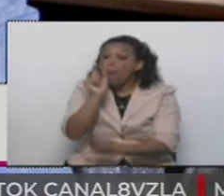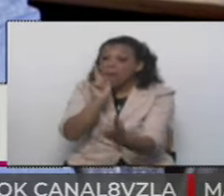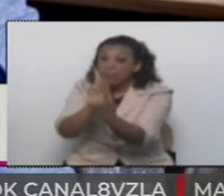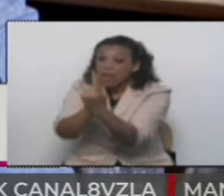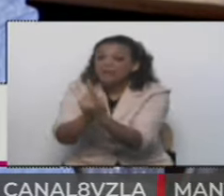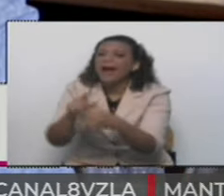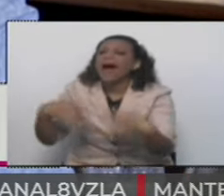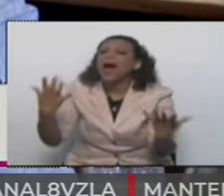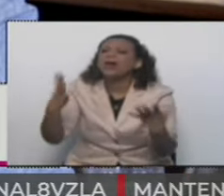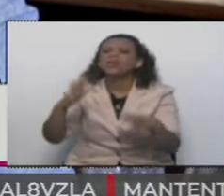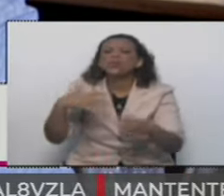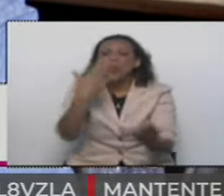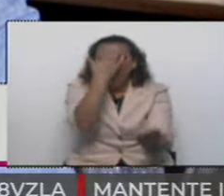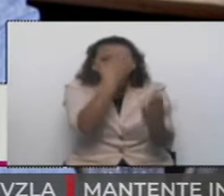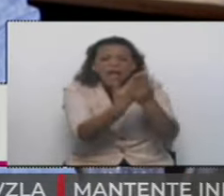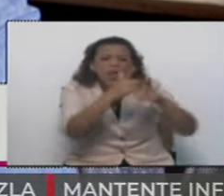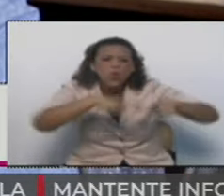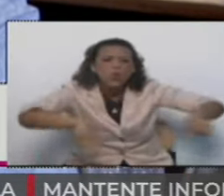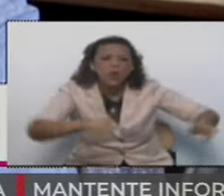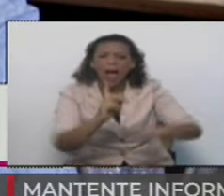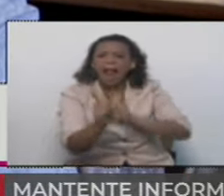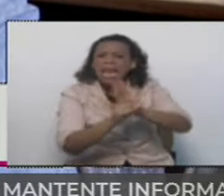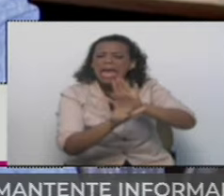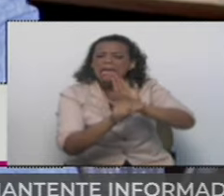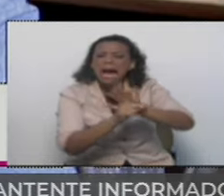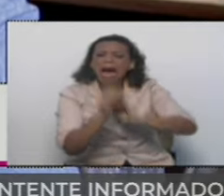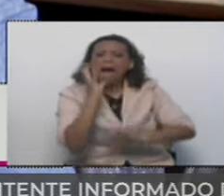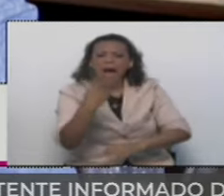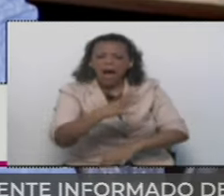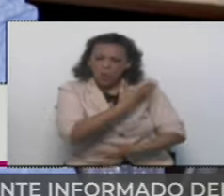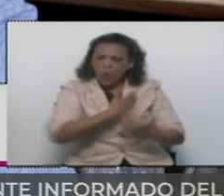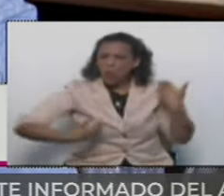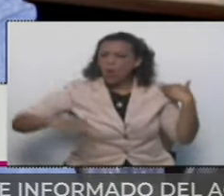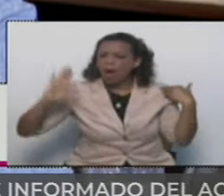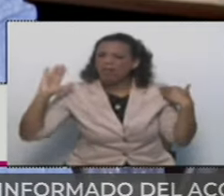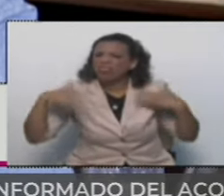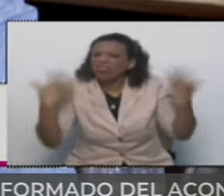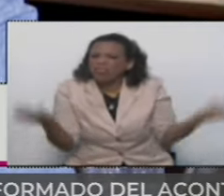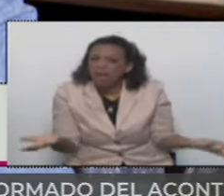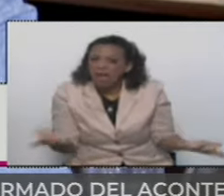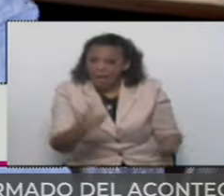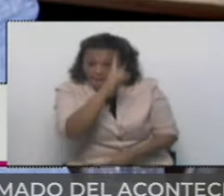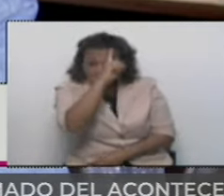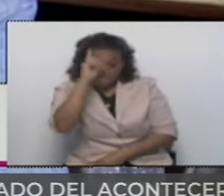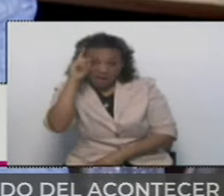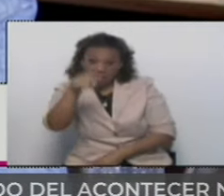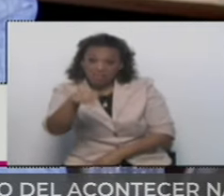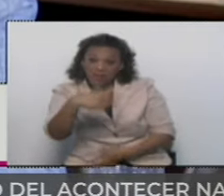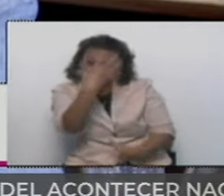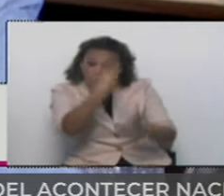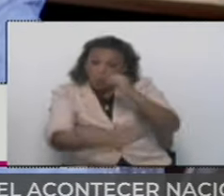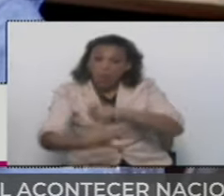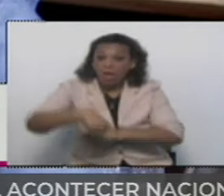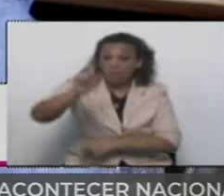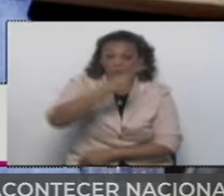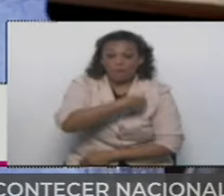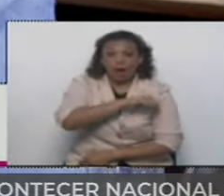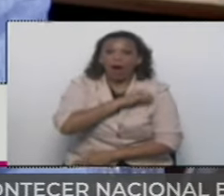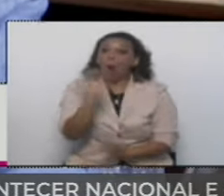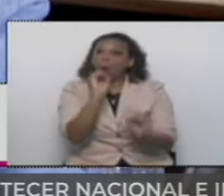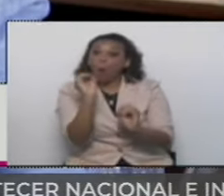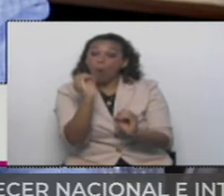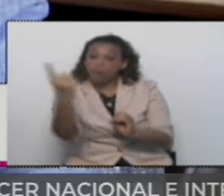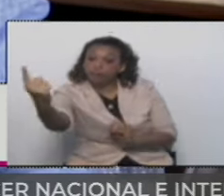¿ante qué asamblea se va a juramentar usted? ¿Usted se va a juramentar desde Madrid porque usted salió huyendo? ¿O usted se